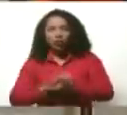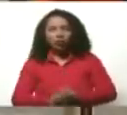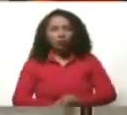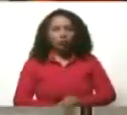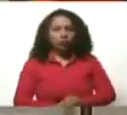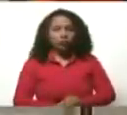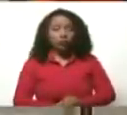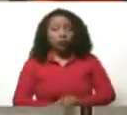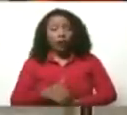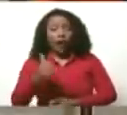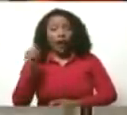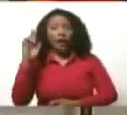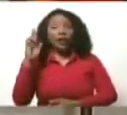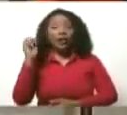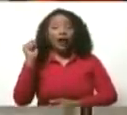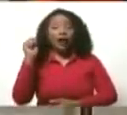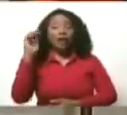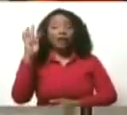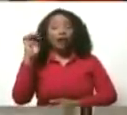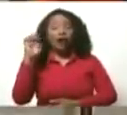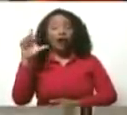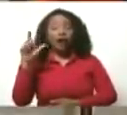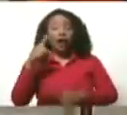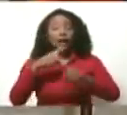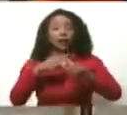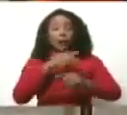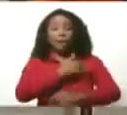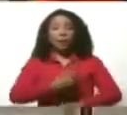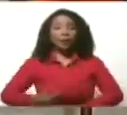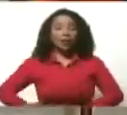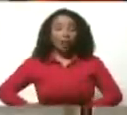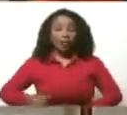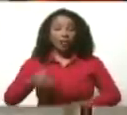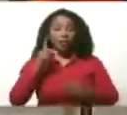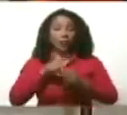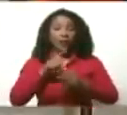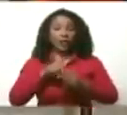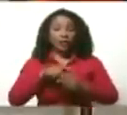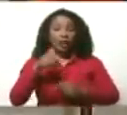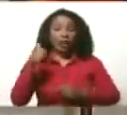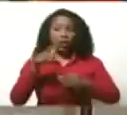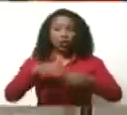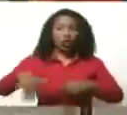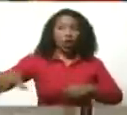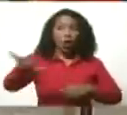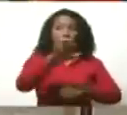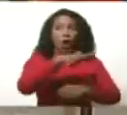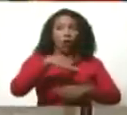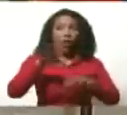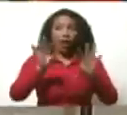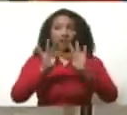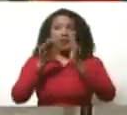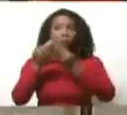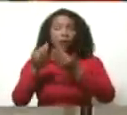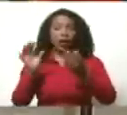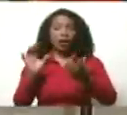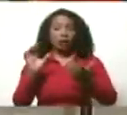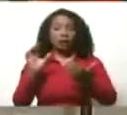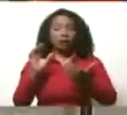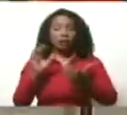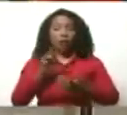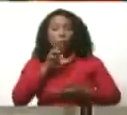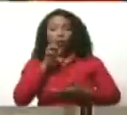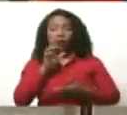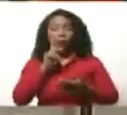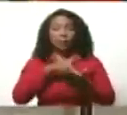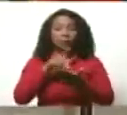obviamente aparece Rafael Ramírez y parte de todo su entorno familiar.